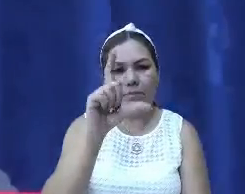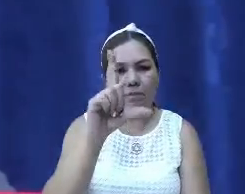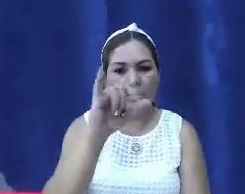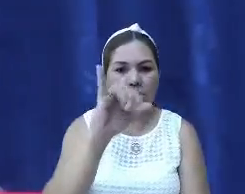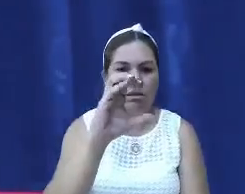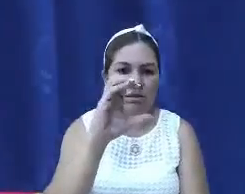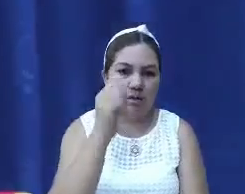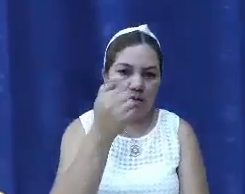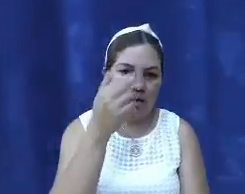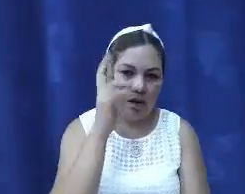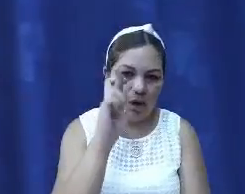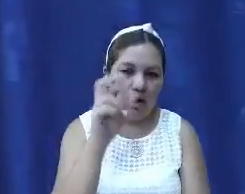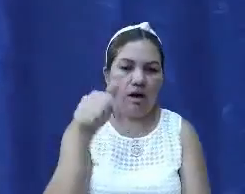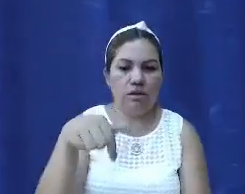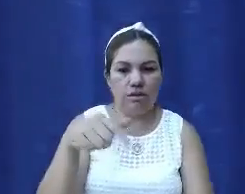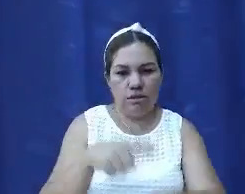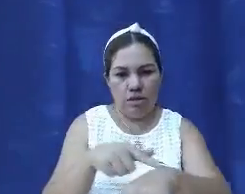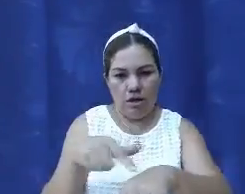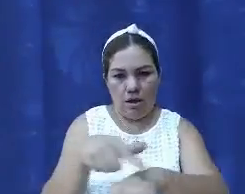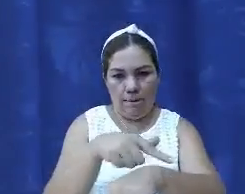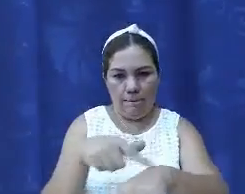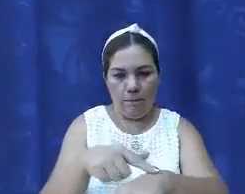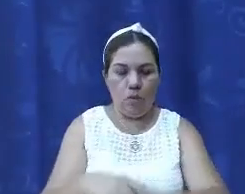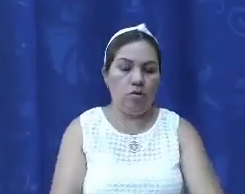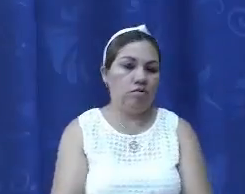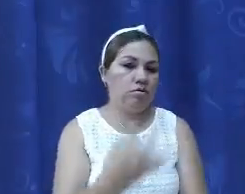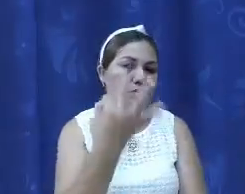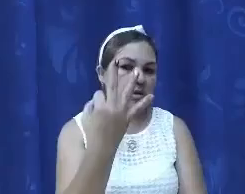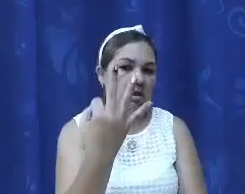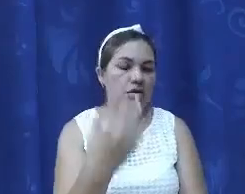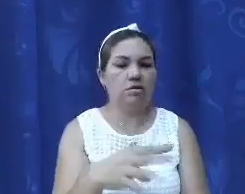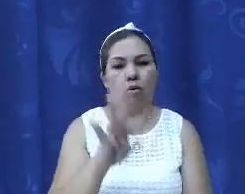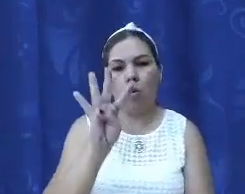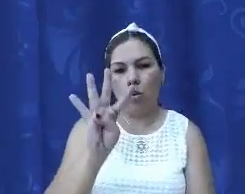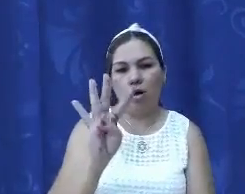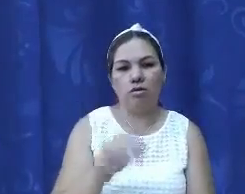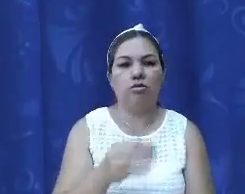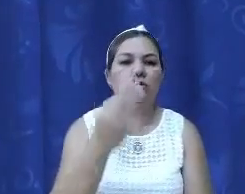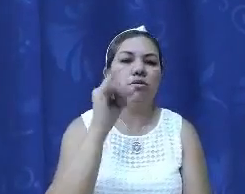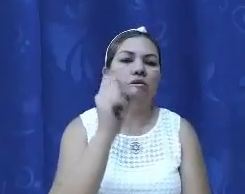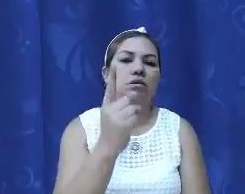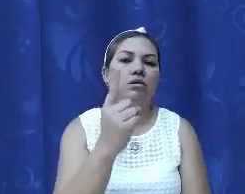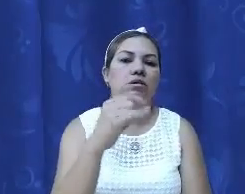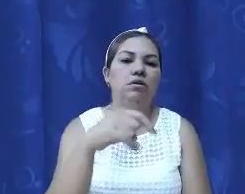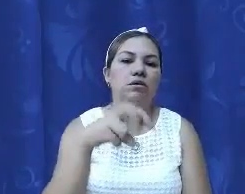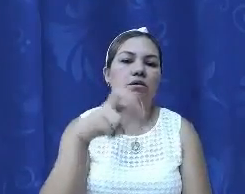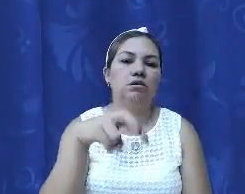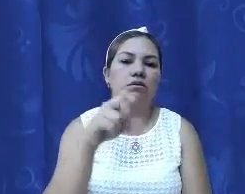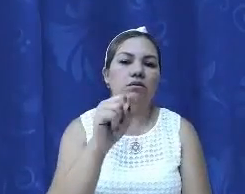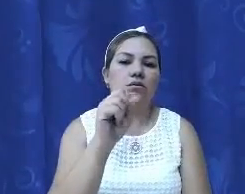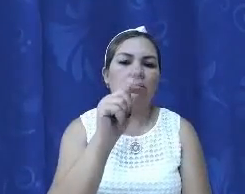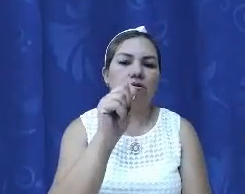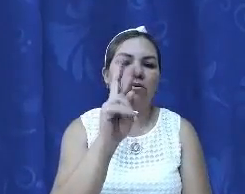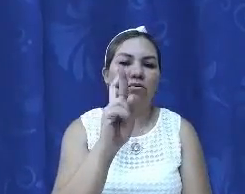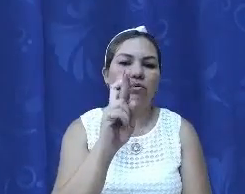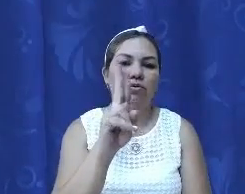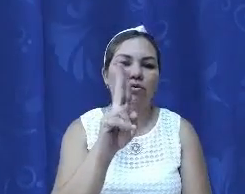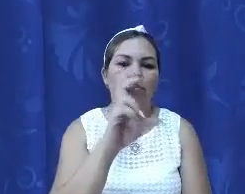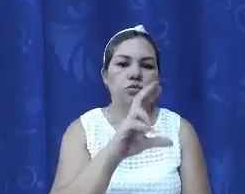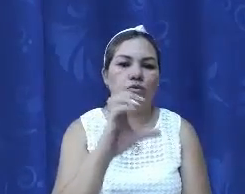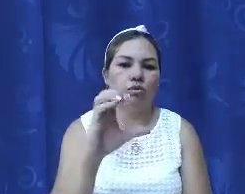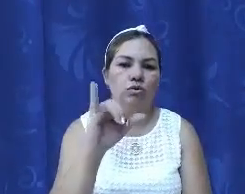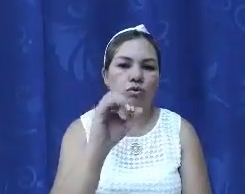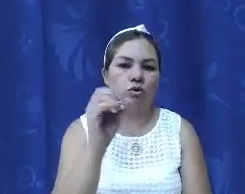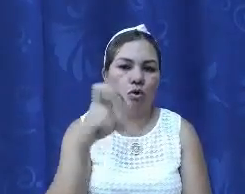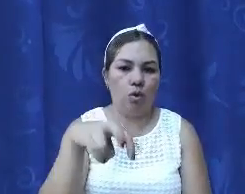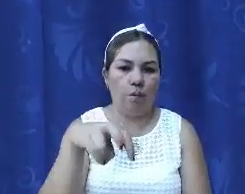Dios le dio 3 a 4 instrucciones. Número 1, vas a hacer un arca, repita conmigo, de la